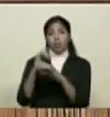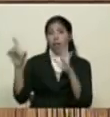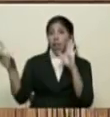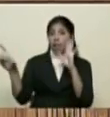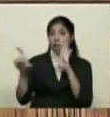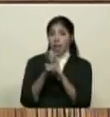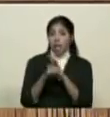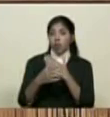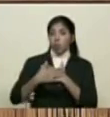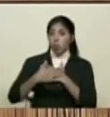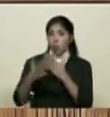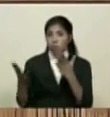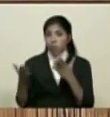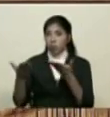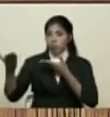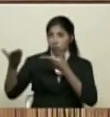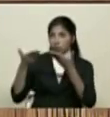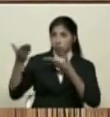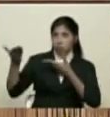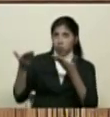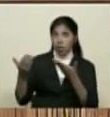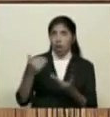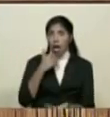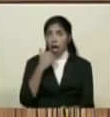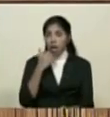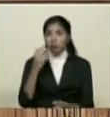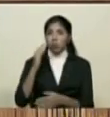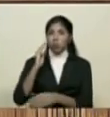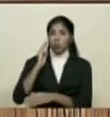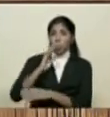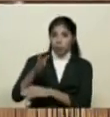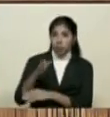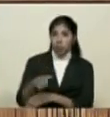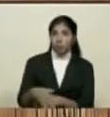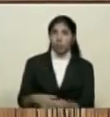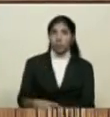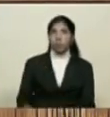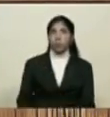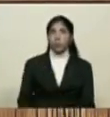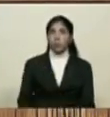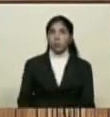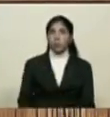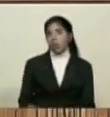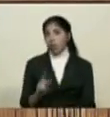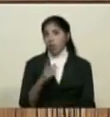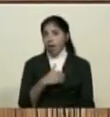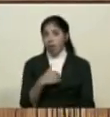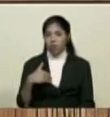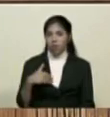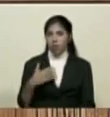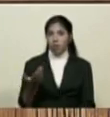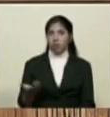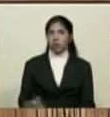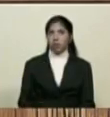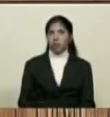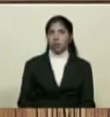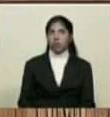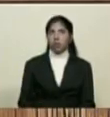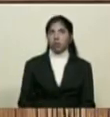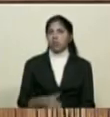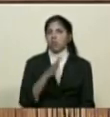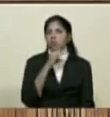la determinación de hechos punibles, se diera con toda la facilidad. No sentían